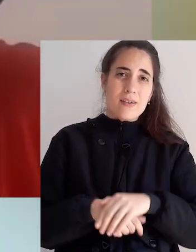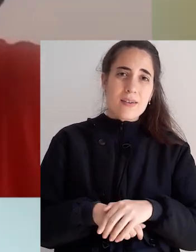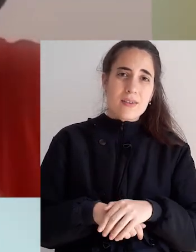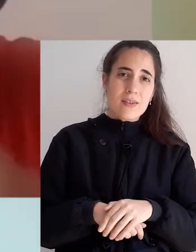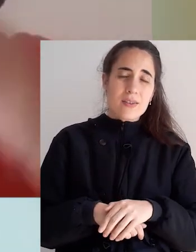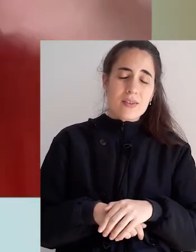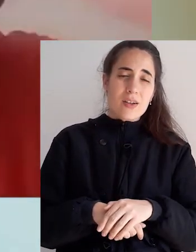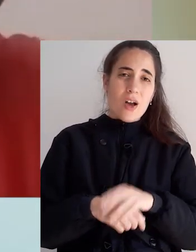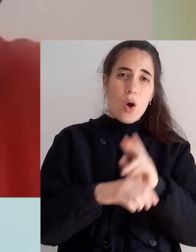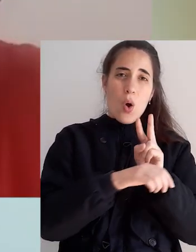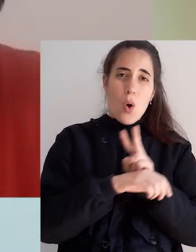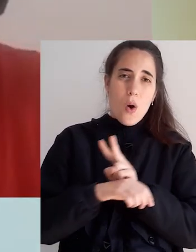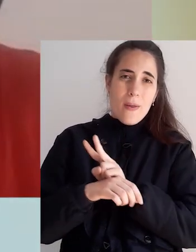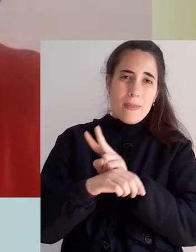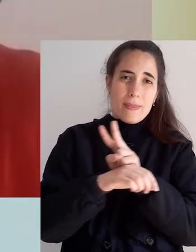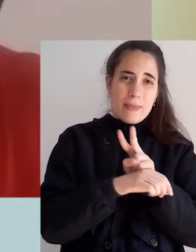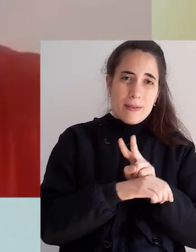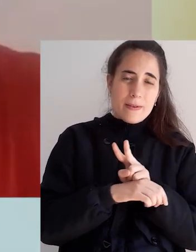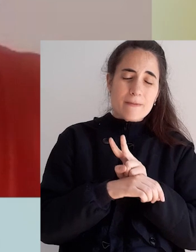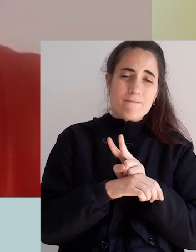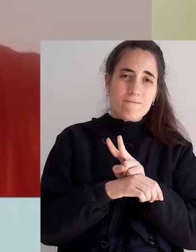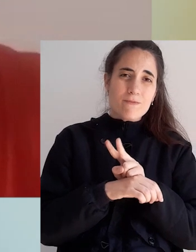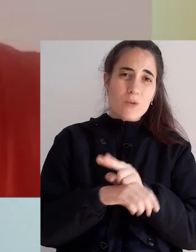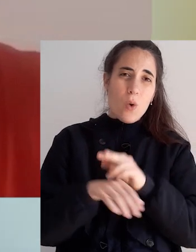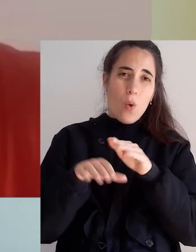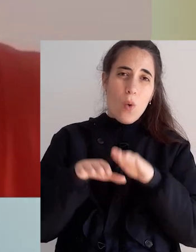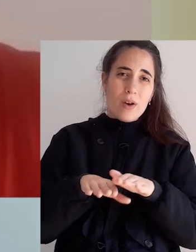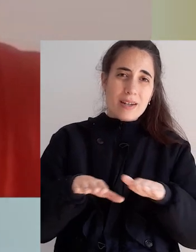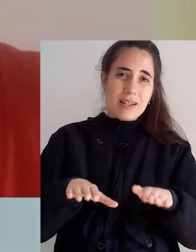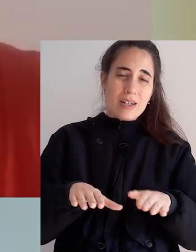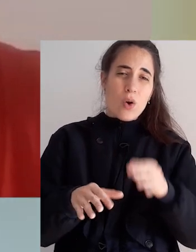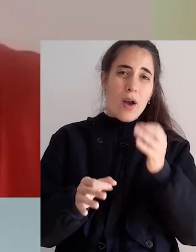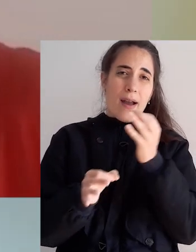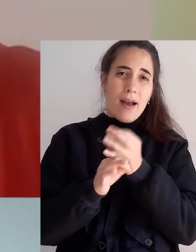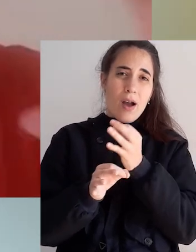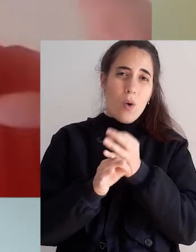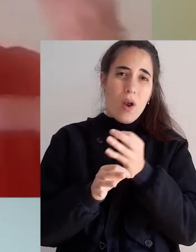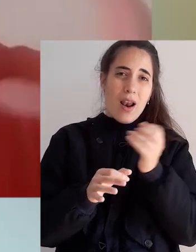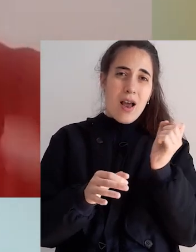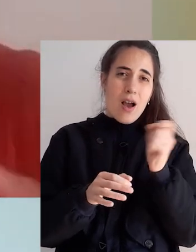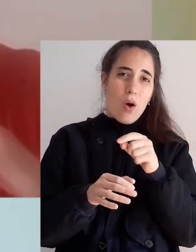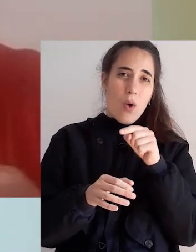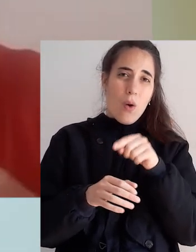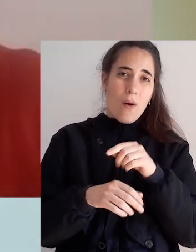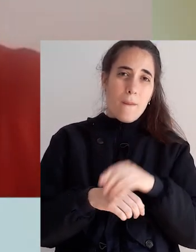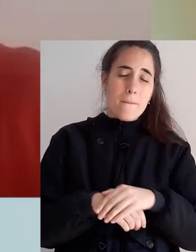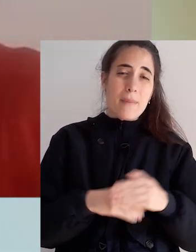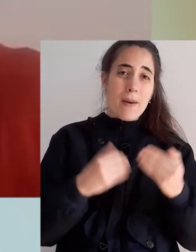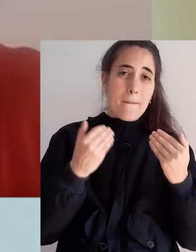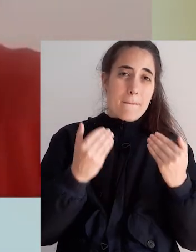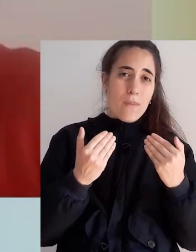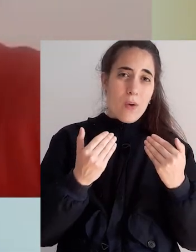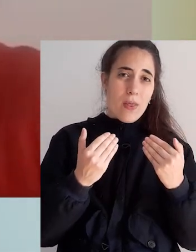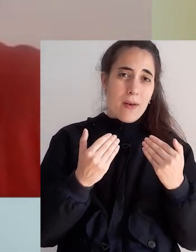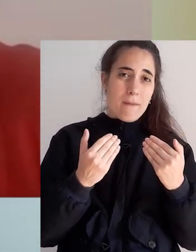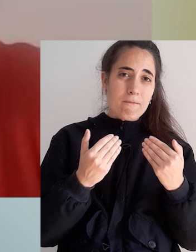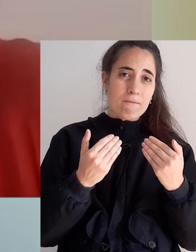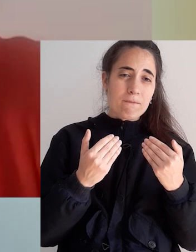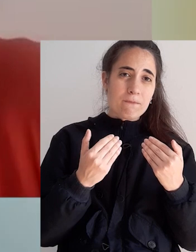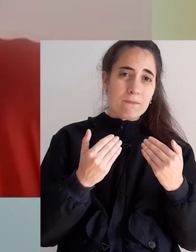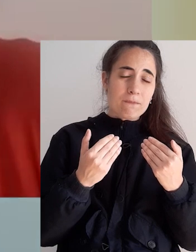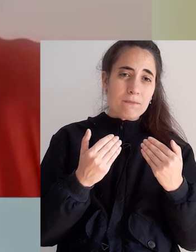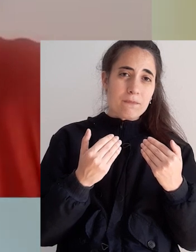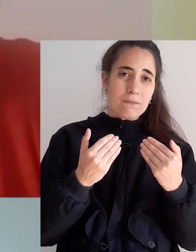discapacidad. Trae otra serie de cosas, pero yo creo que tal como lo planteó